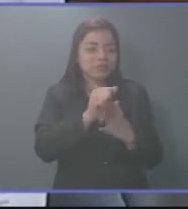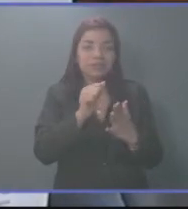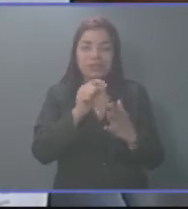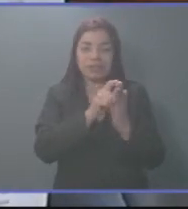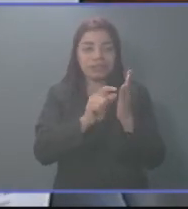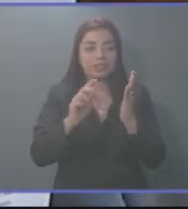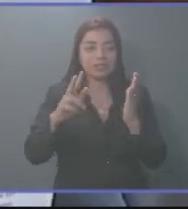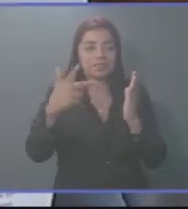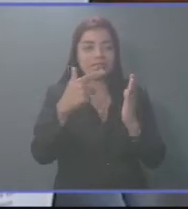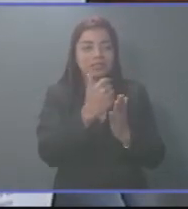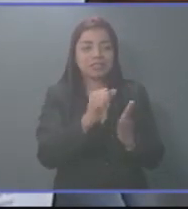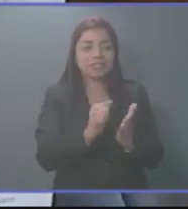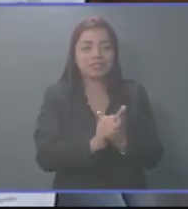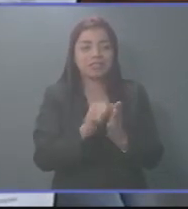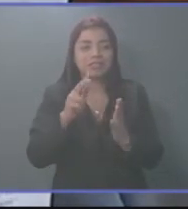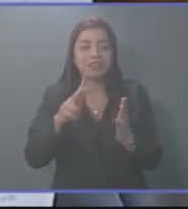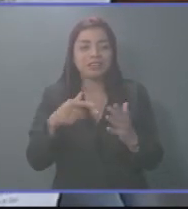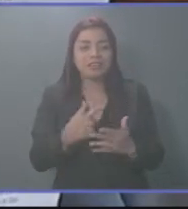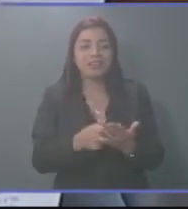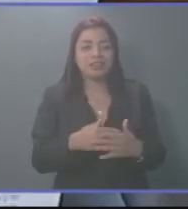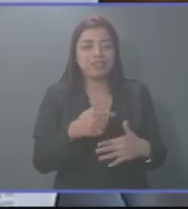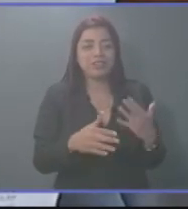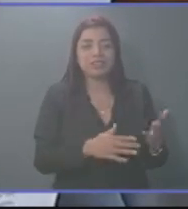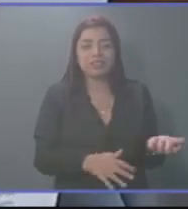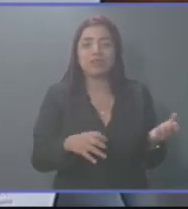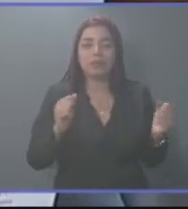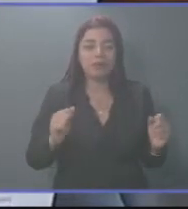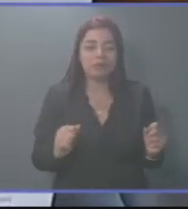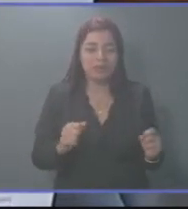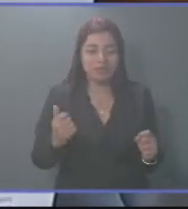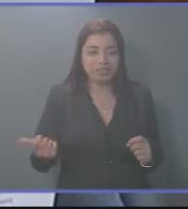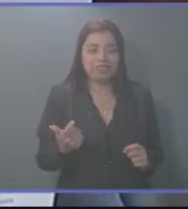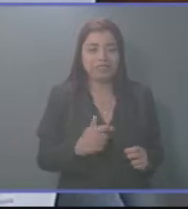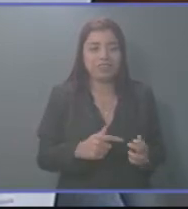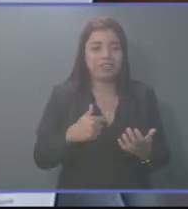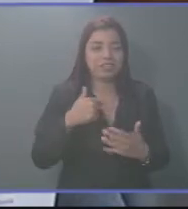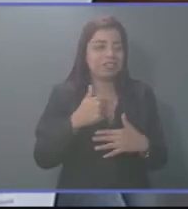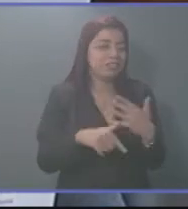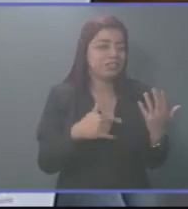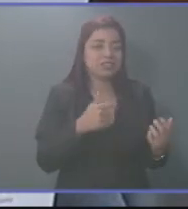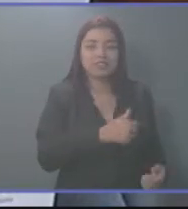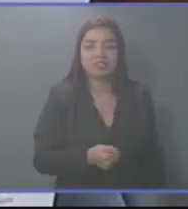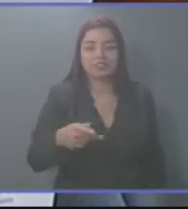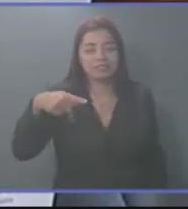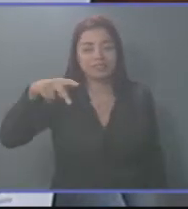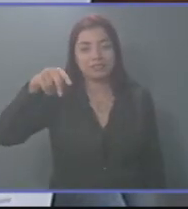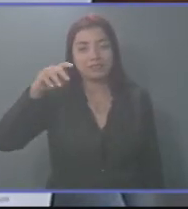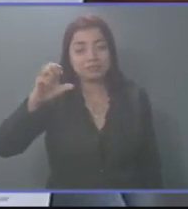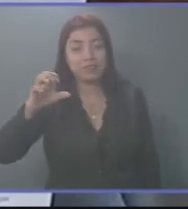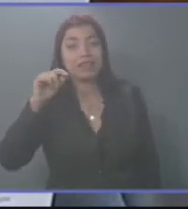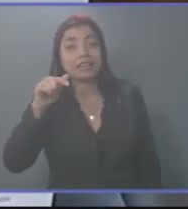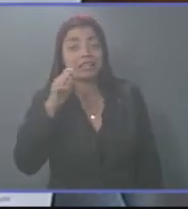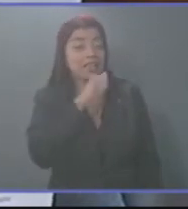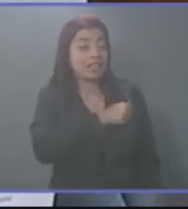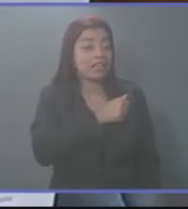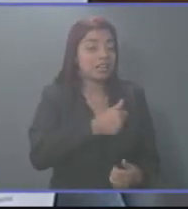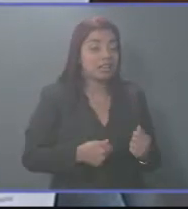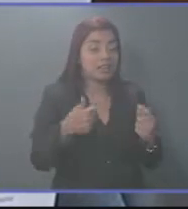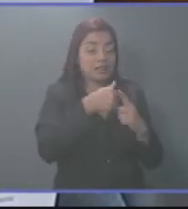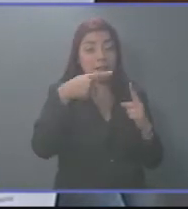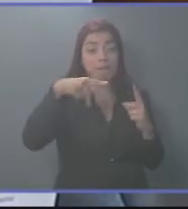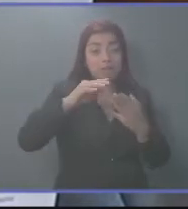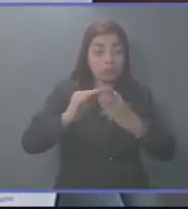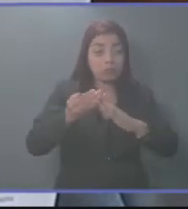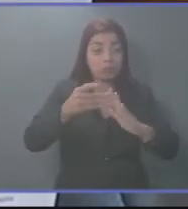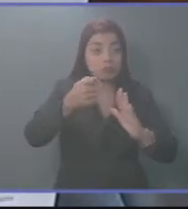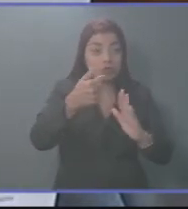Reformase el inciso tercero del artículo 1 así. La Policía Nacional Civil tendrá a su cargo las funciones de policía